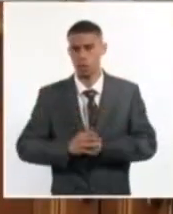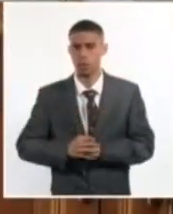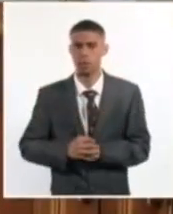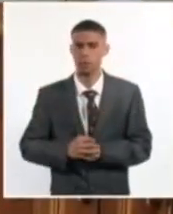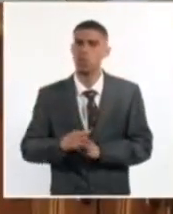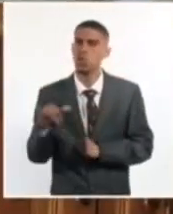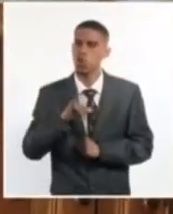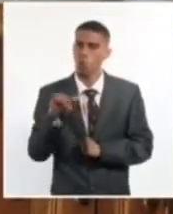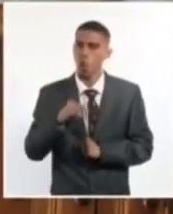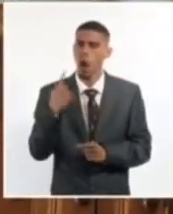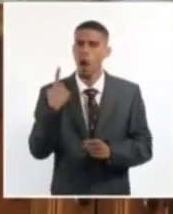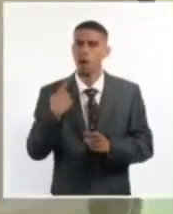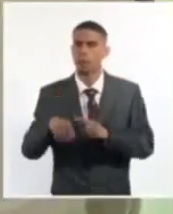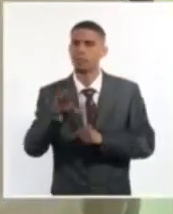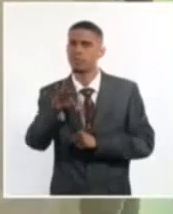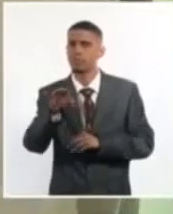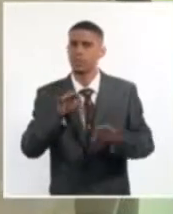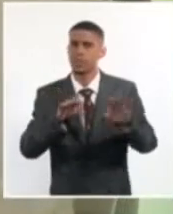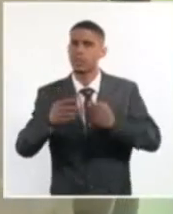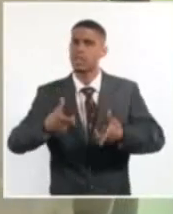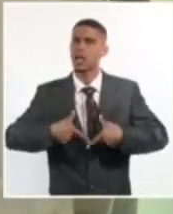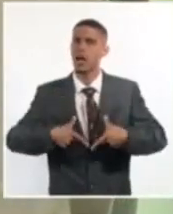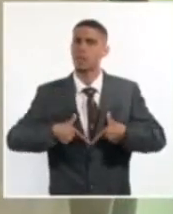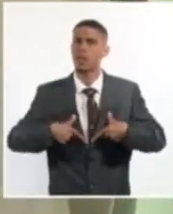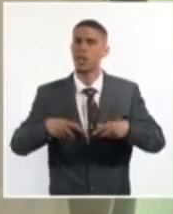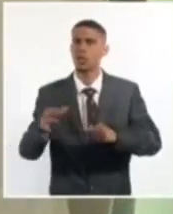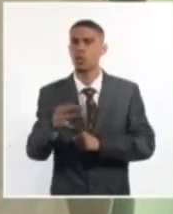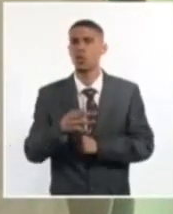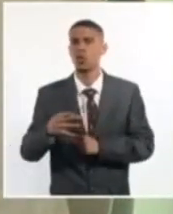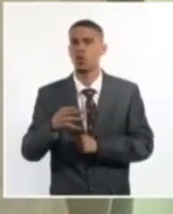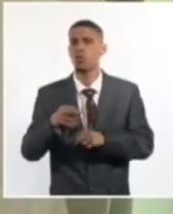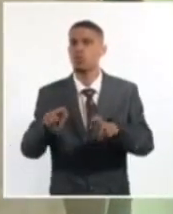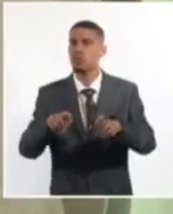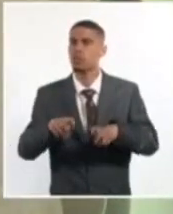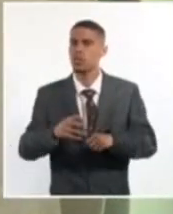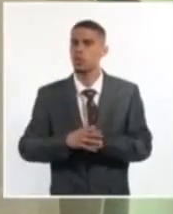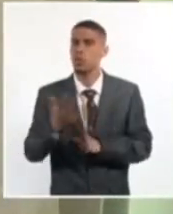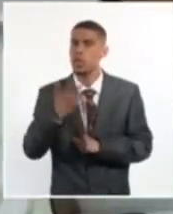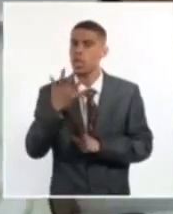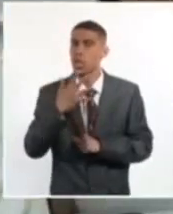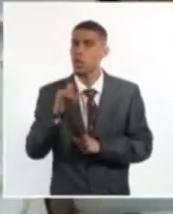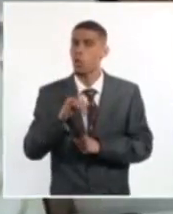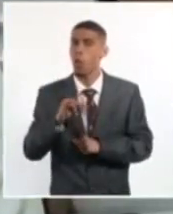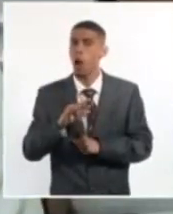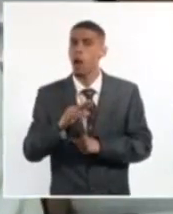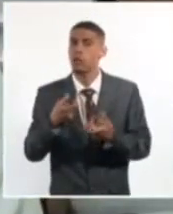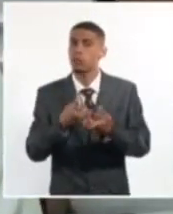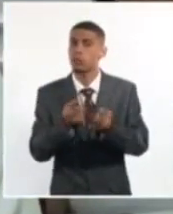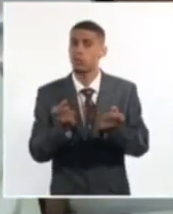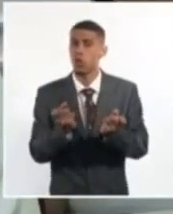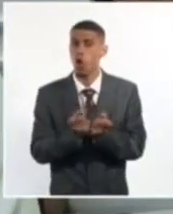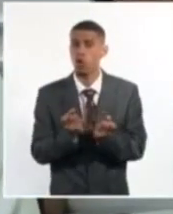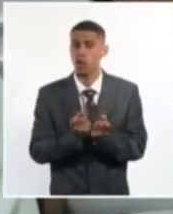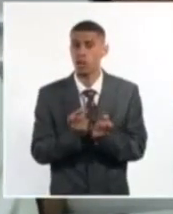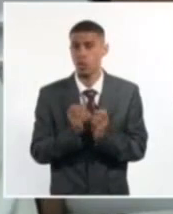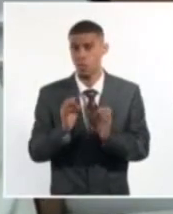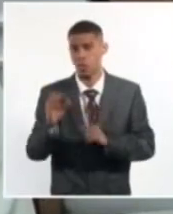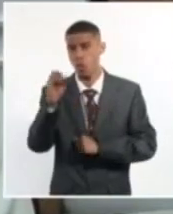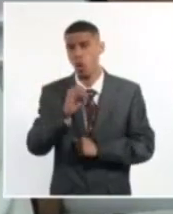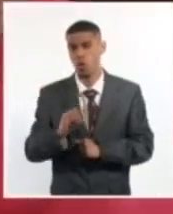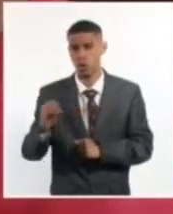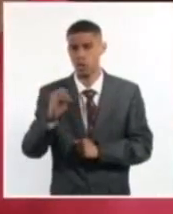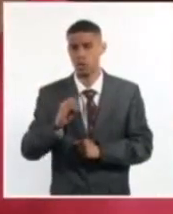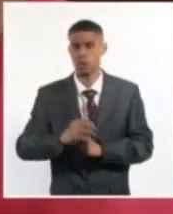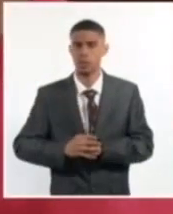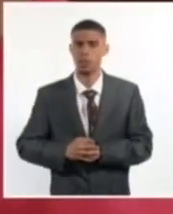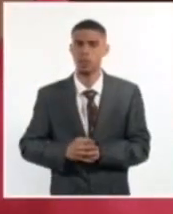También seleccionaron a los candidatos a la Asamblea Provincial, que representará el escalón previo al 10º Congreso de la mayor organización de masas del